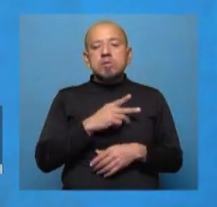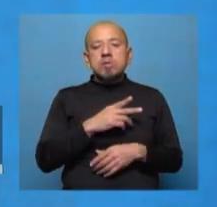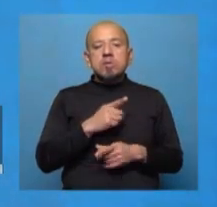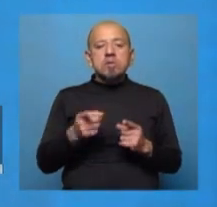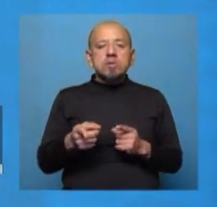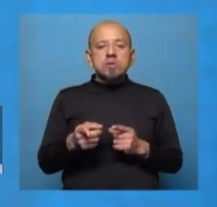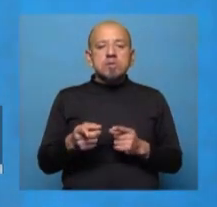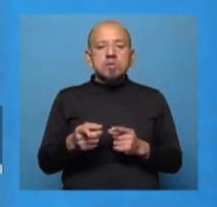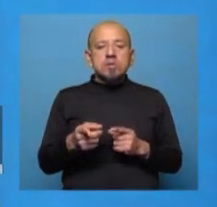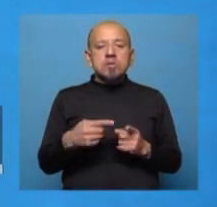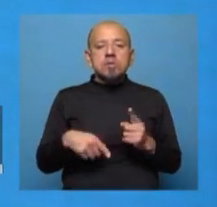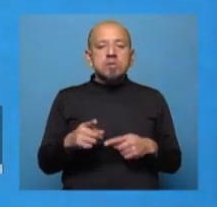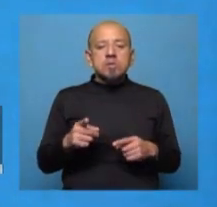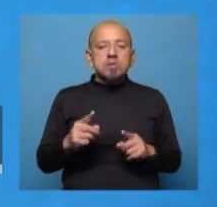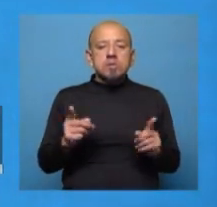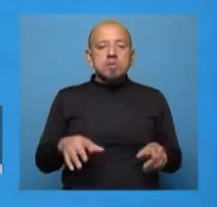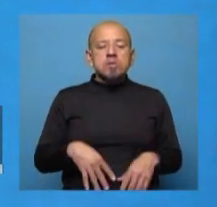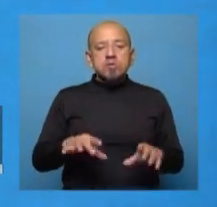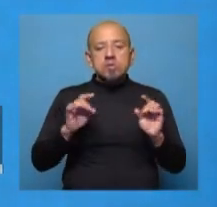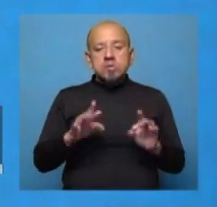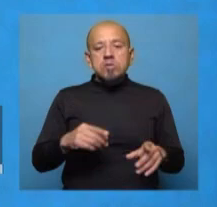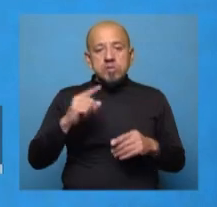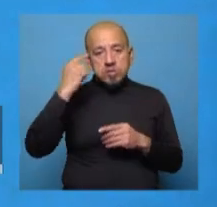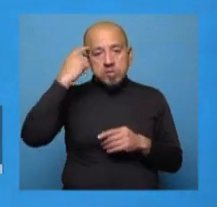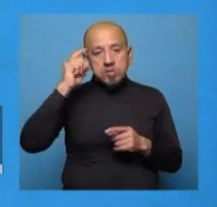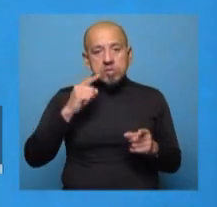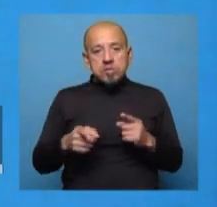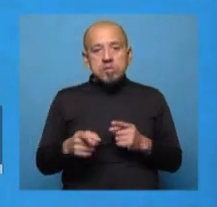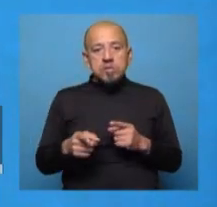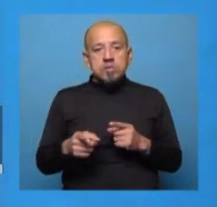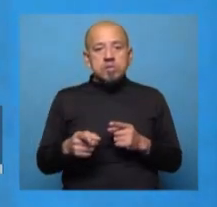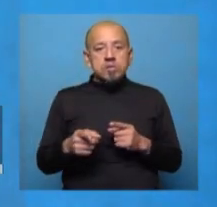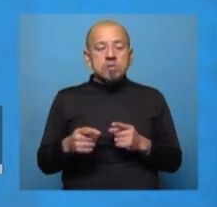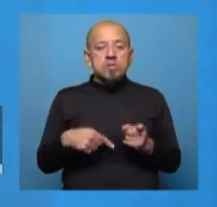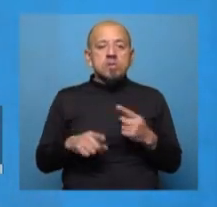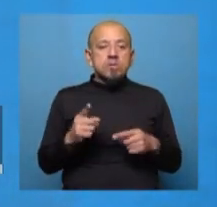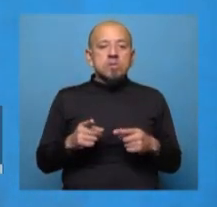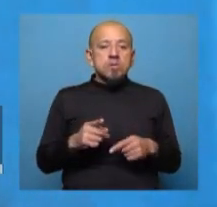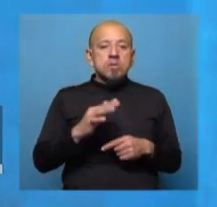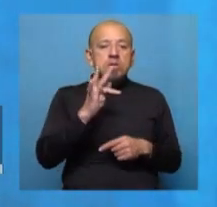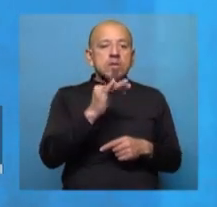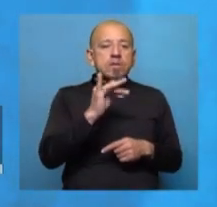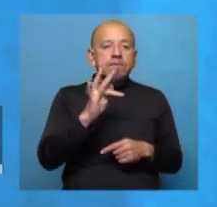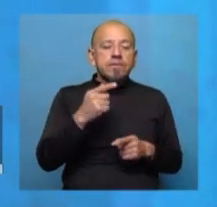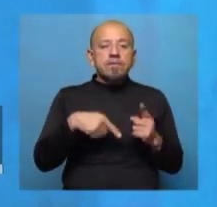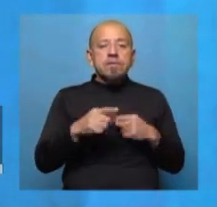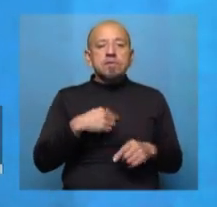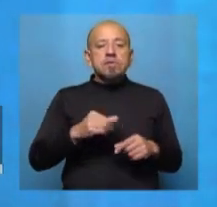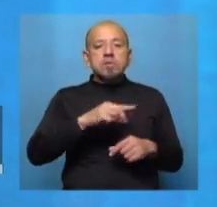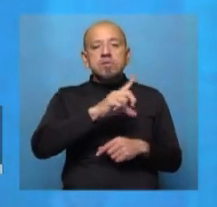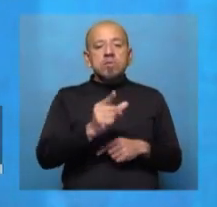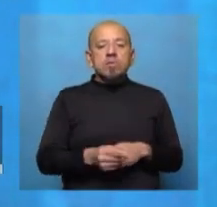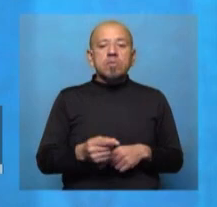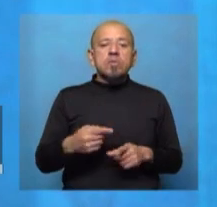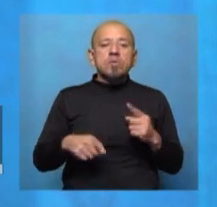decías tú no solamente trabajamos esta idea en el con la FIFA directamente en la conmebol